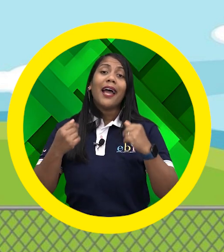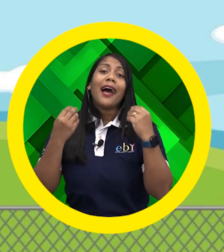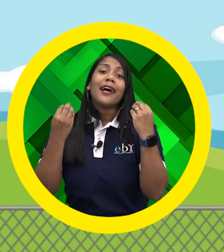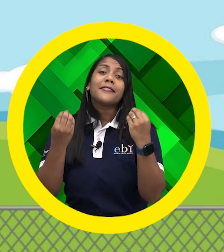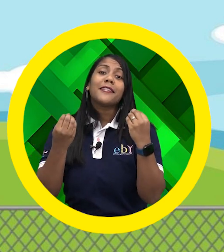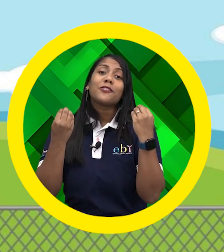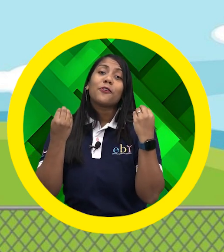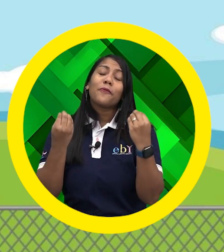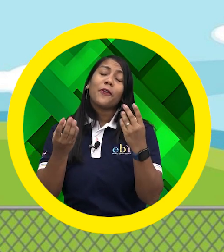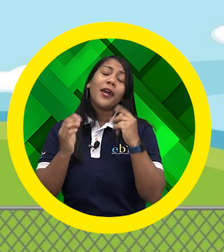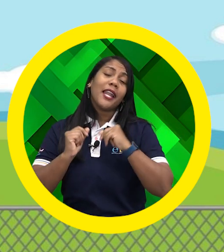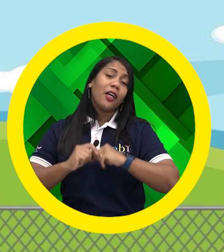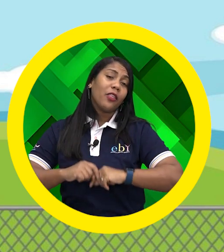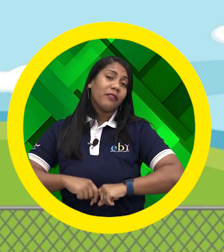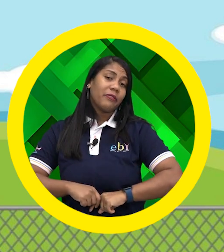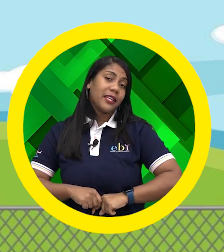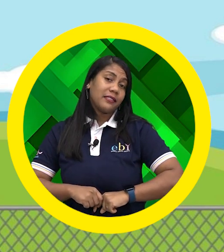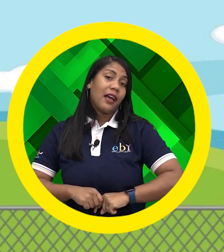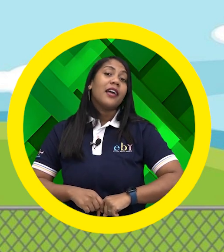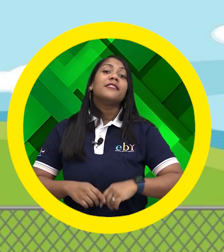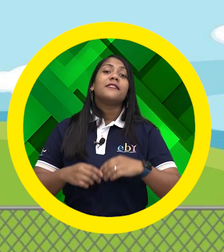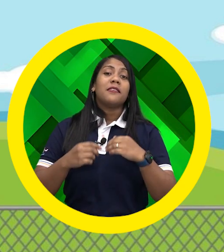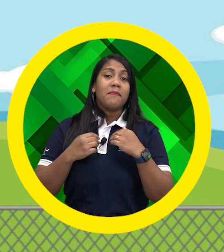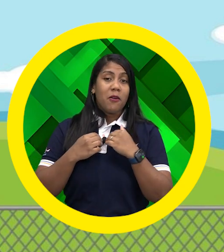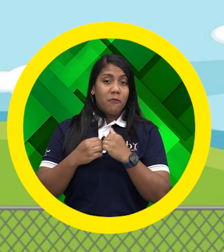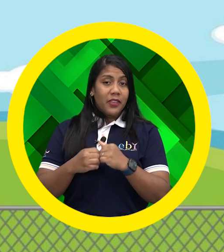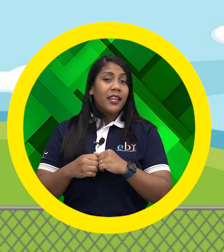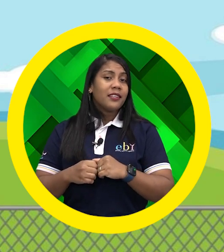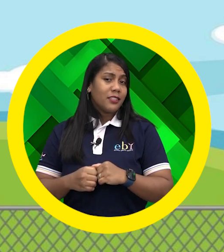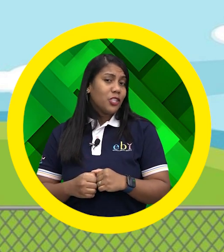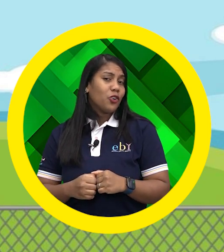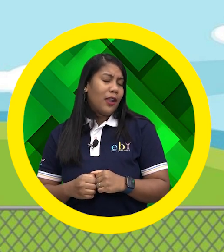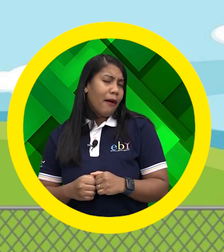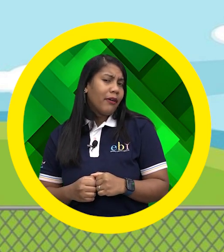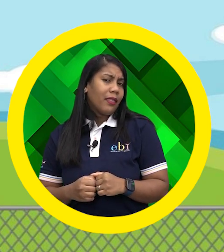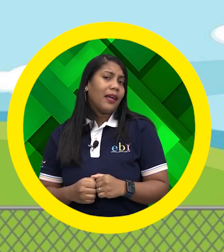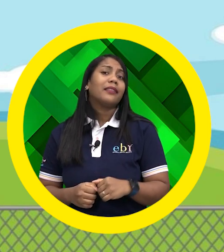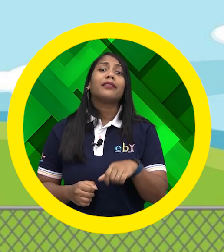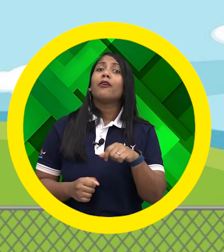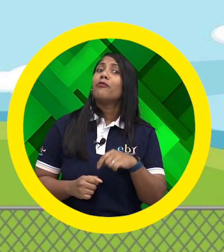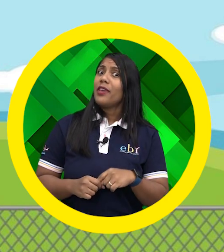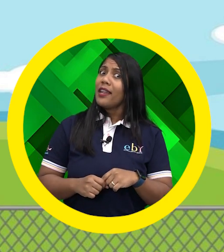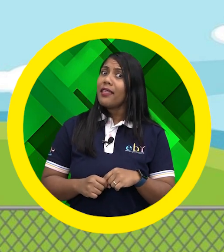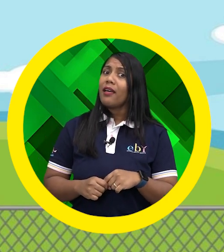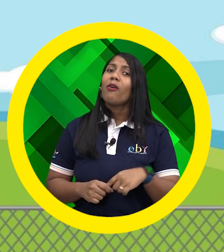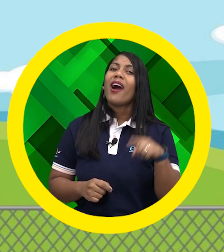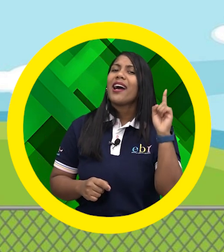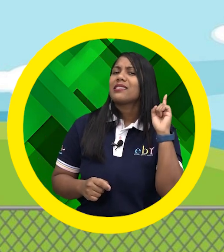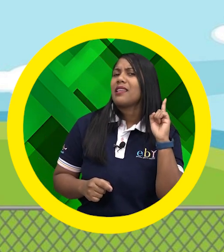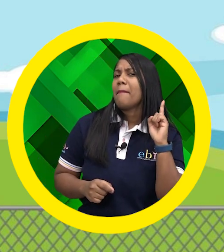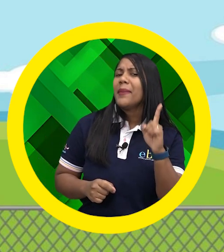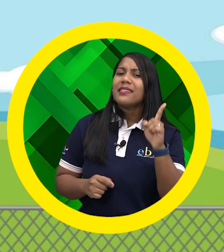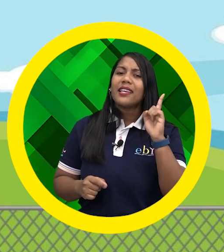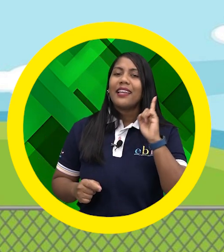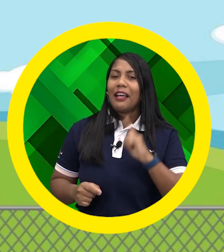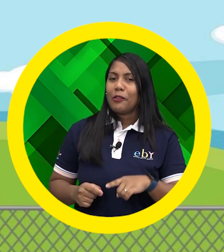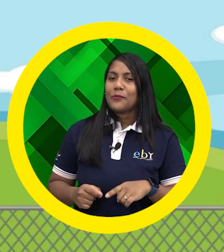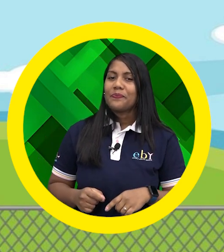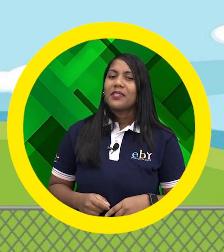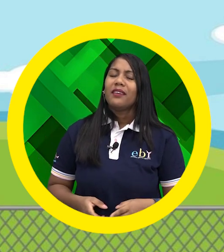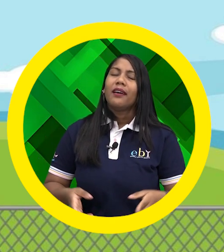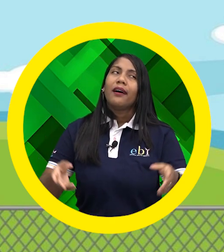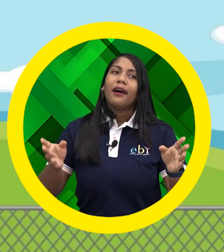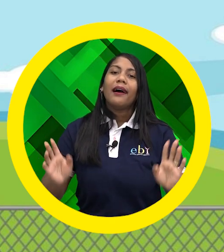Mira hasta sobró helado de fresa si me hubieras dicho la verdad te hubiera dado hasta más